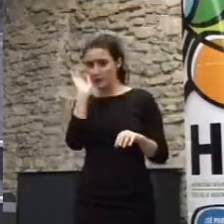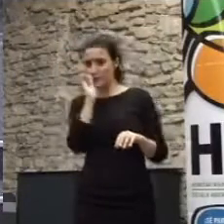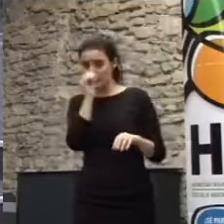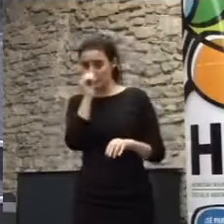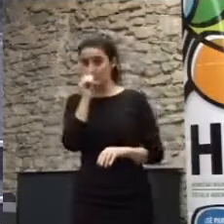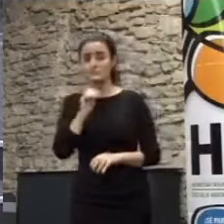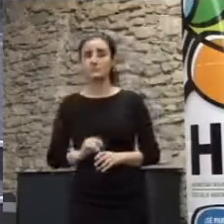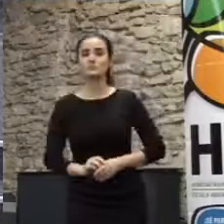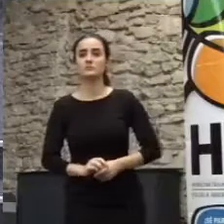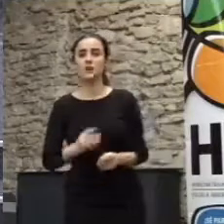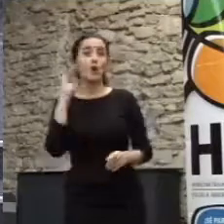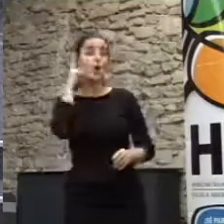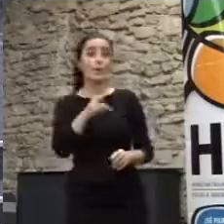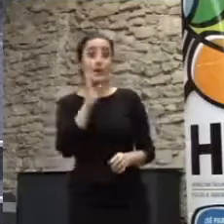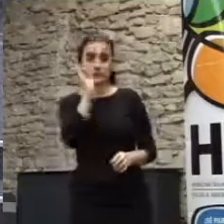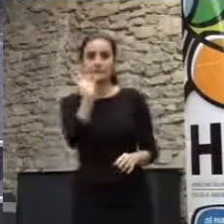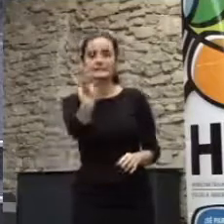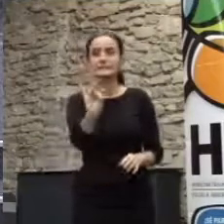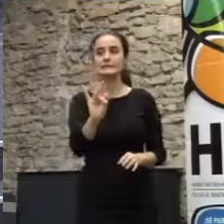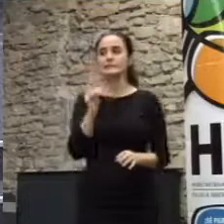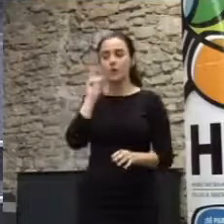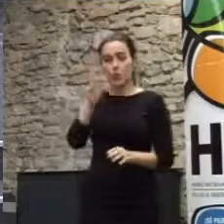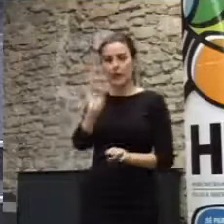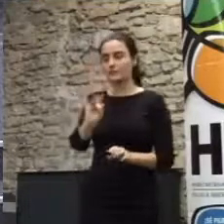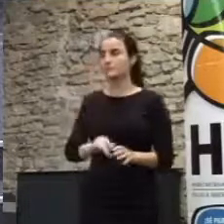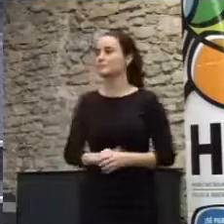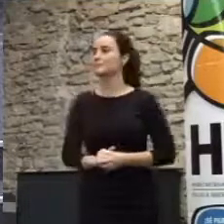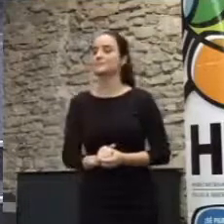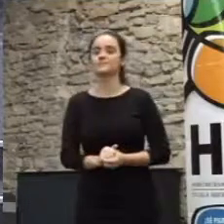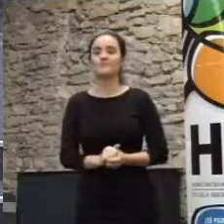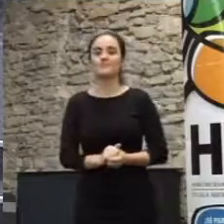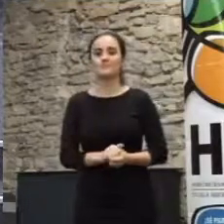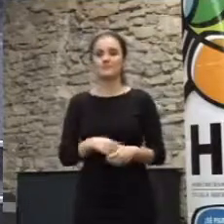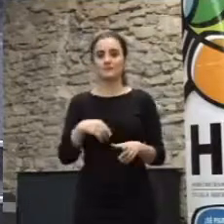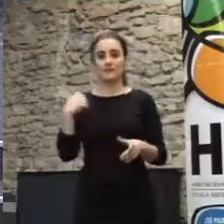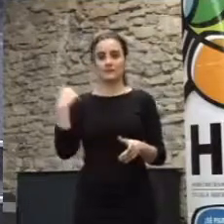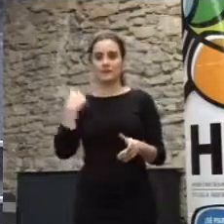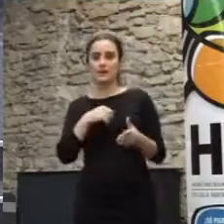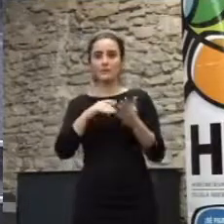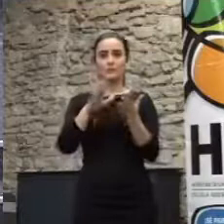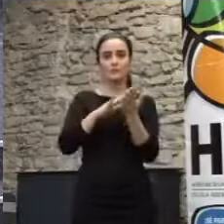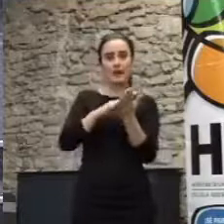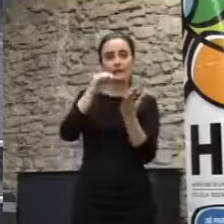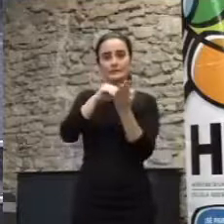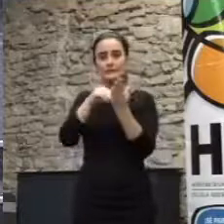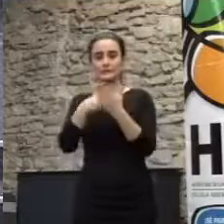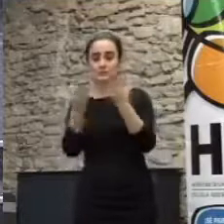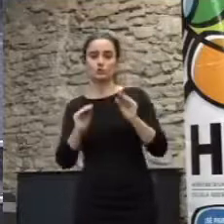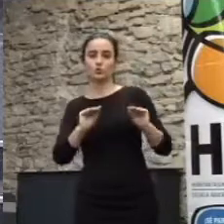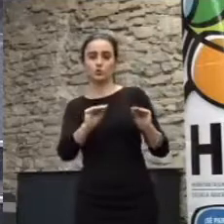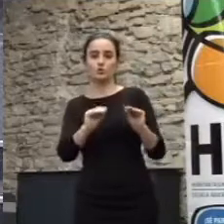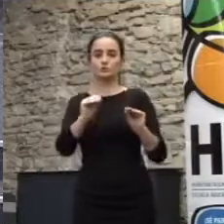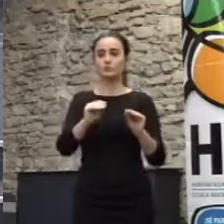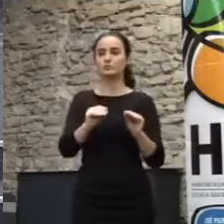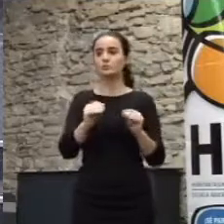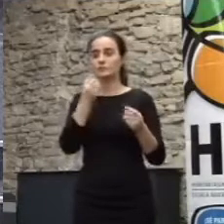Sí. Esto no es nuestro algor periodístico, con respecto al resto de medios, pero vamos, que está ahí con sus páginas en clave verde. Bueno,